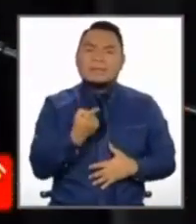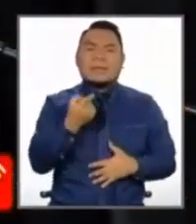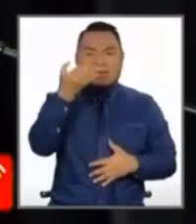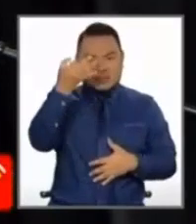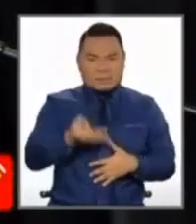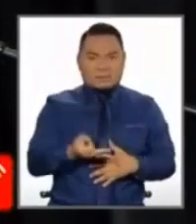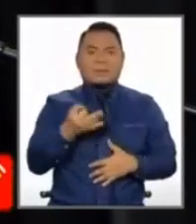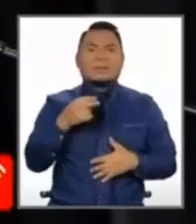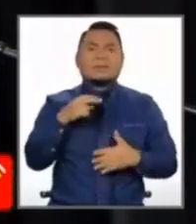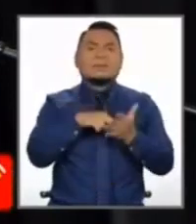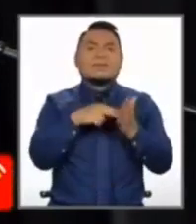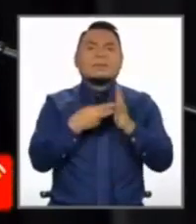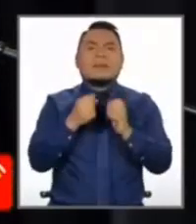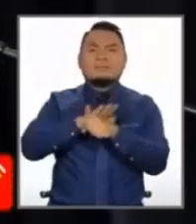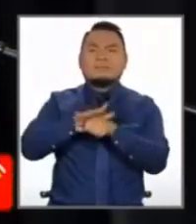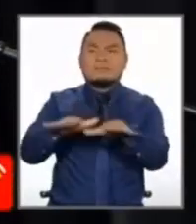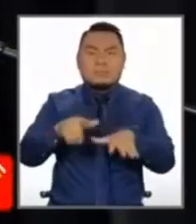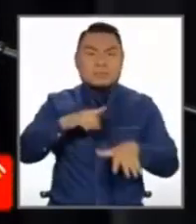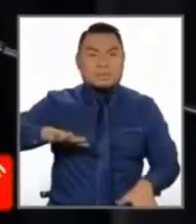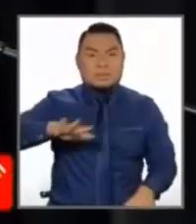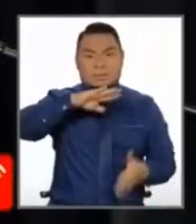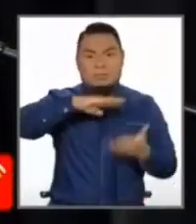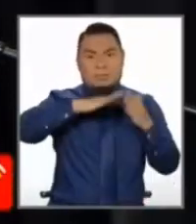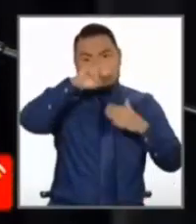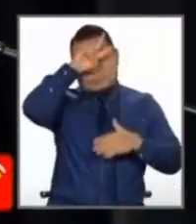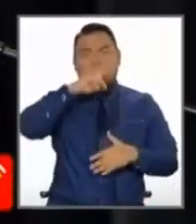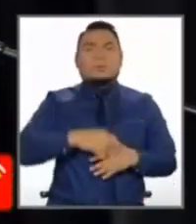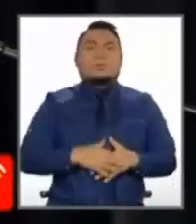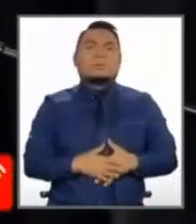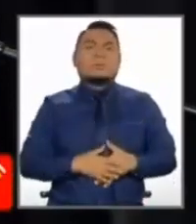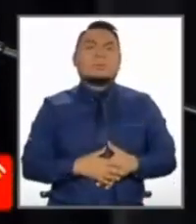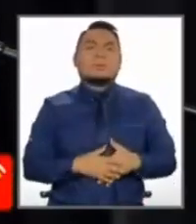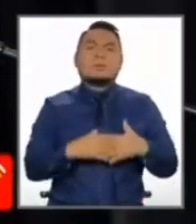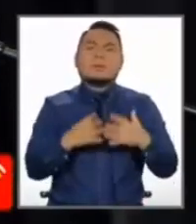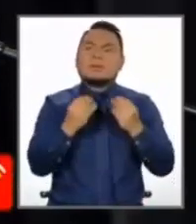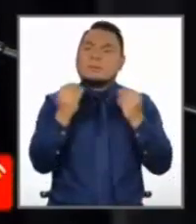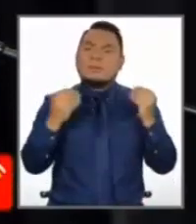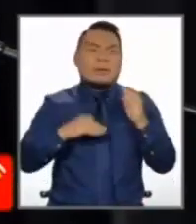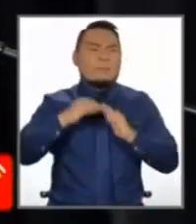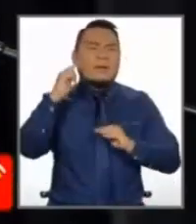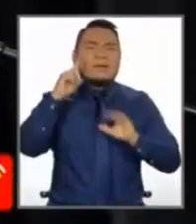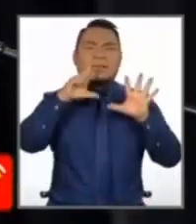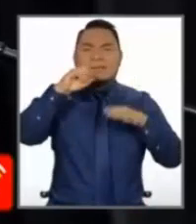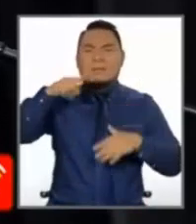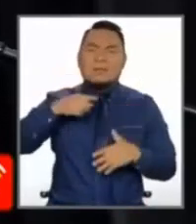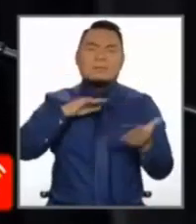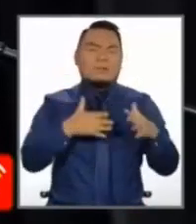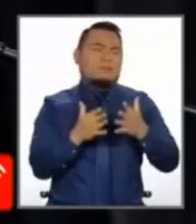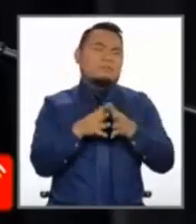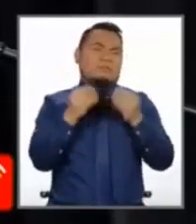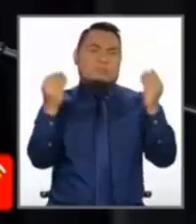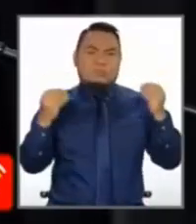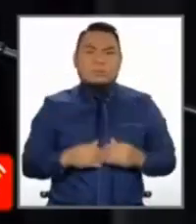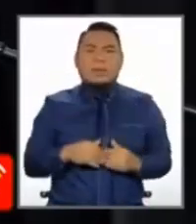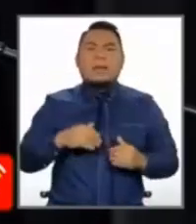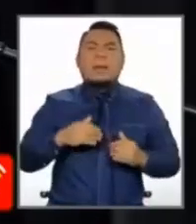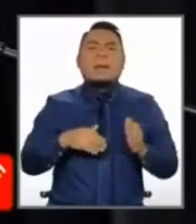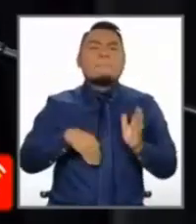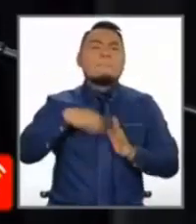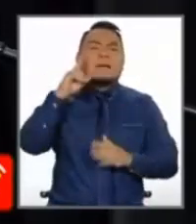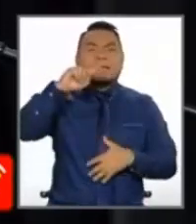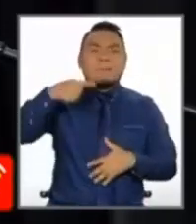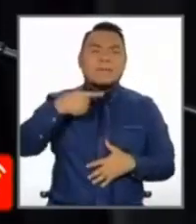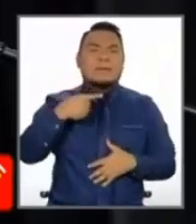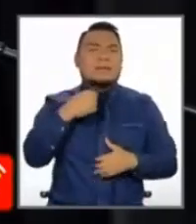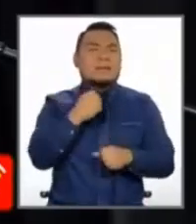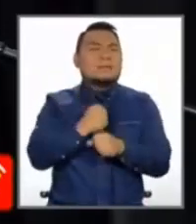que realmente ha significado la pandemia para el pueblo peruano. Muchos, más de 70.000 las muertes, y también son más de 1.000 los trabajadores